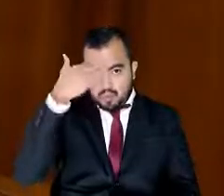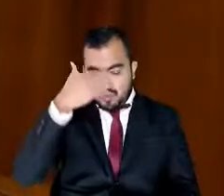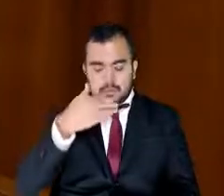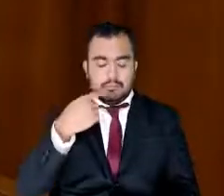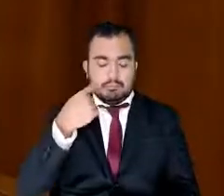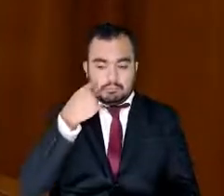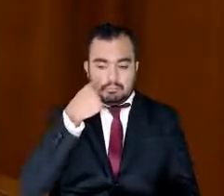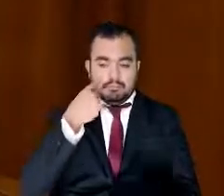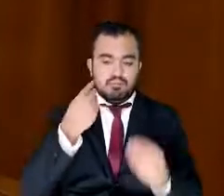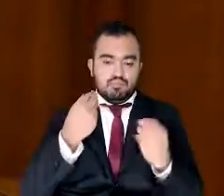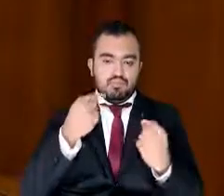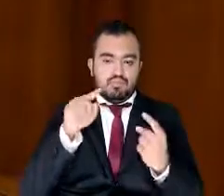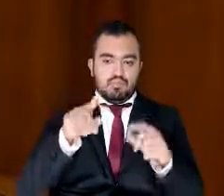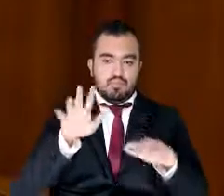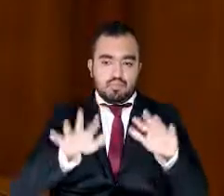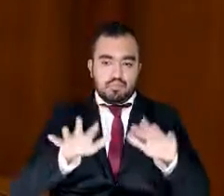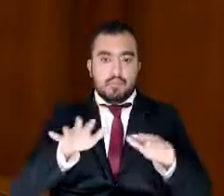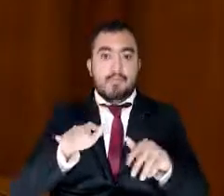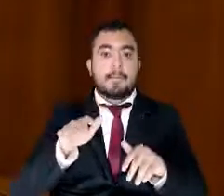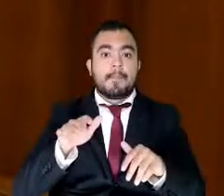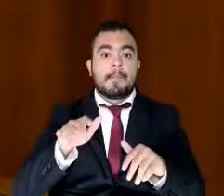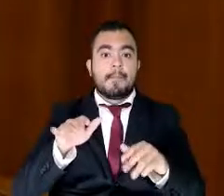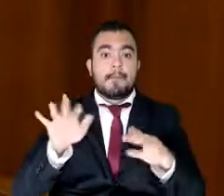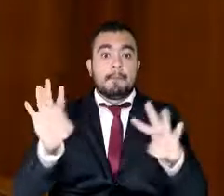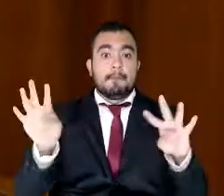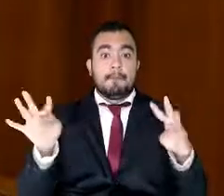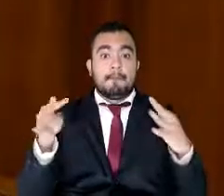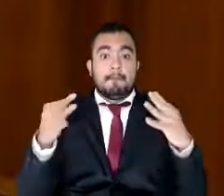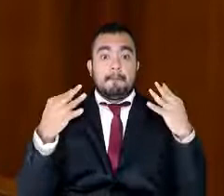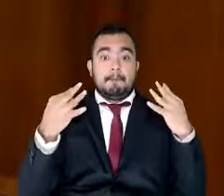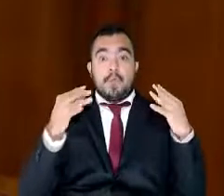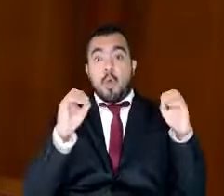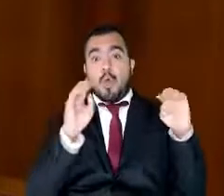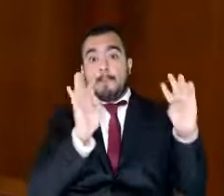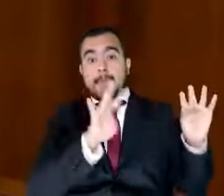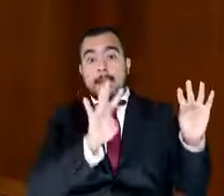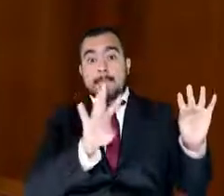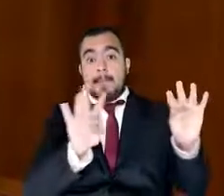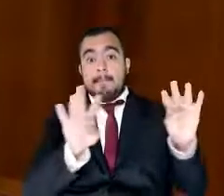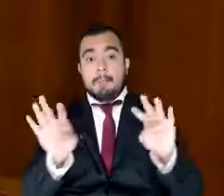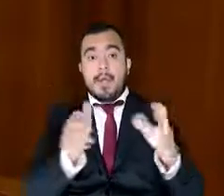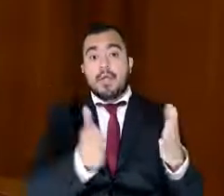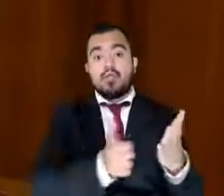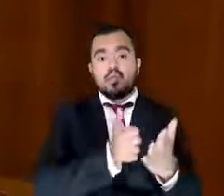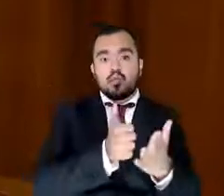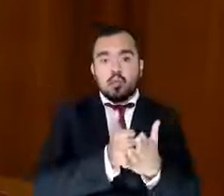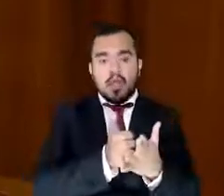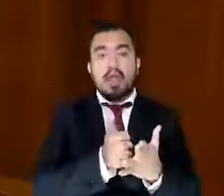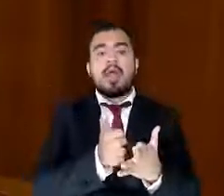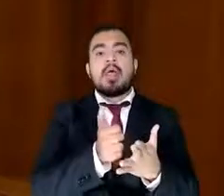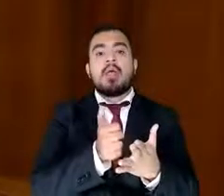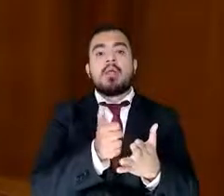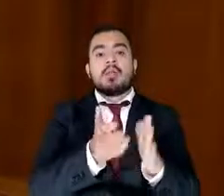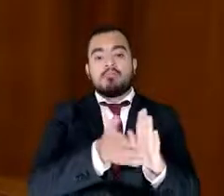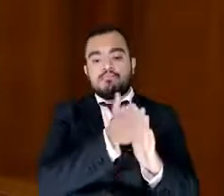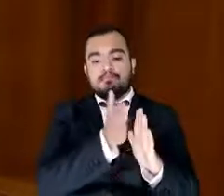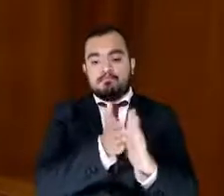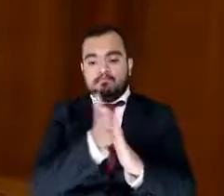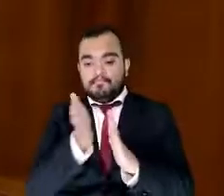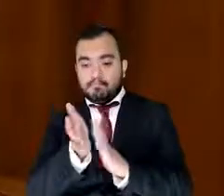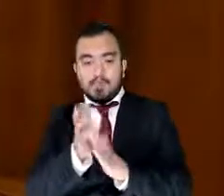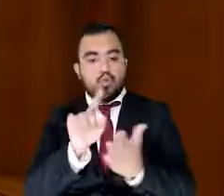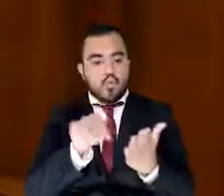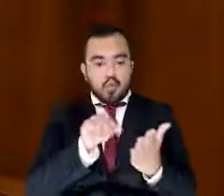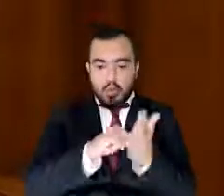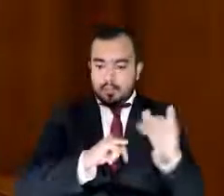ocasiones se pueden atraer los reflectores a distintas obras que por la ubicación, por las actividades que ahí